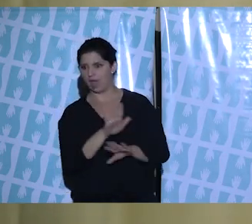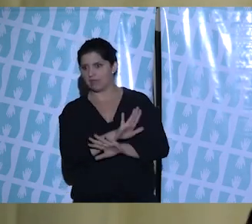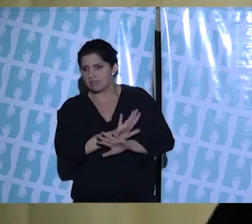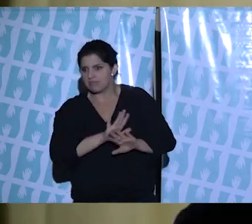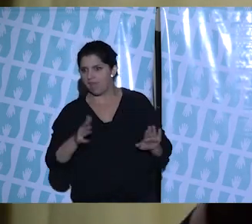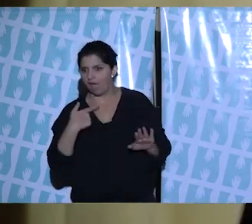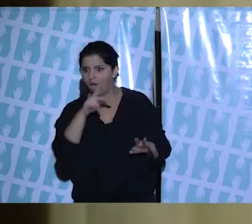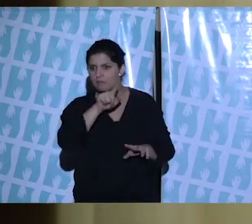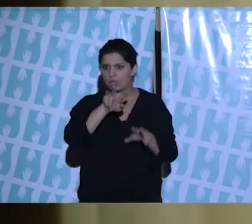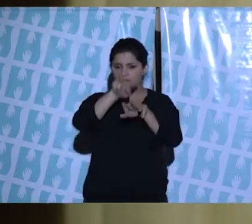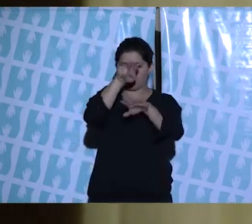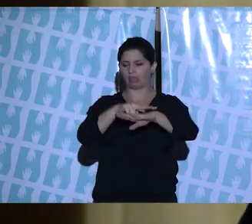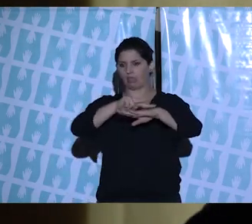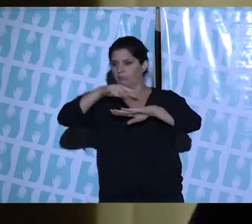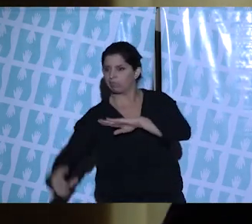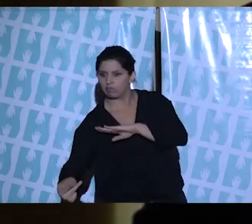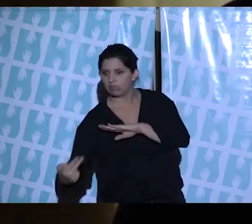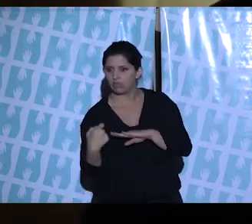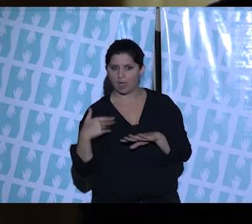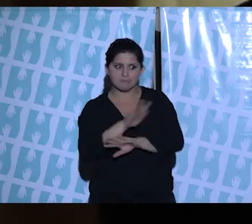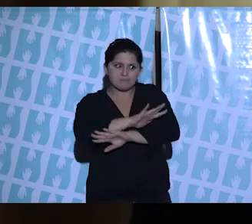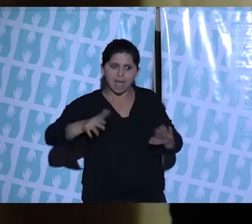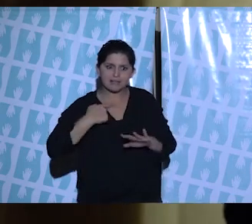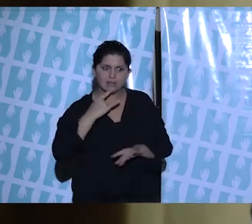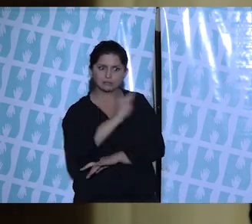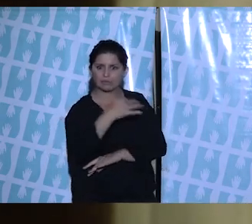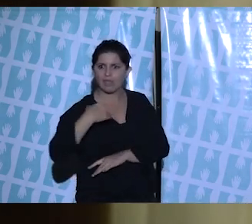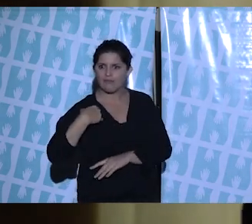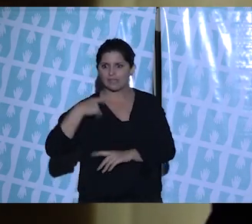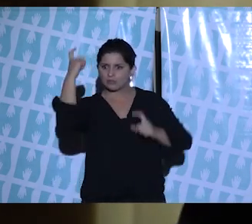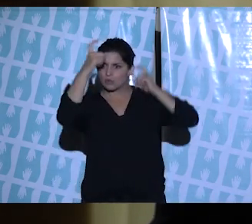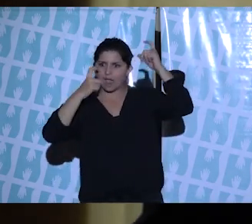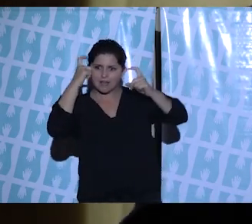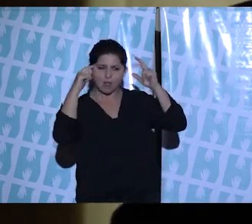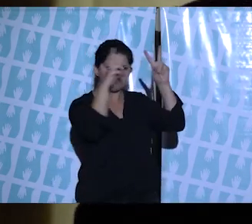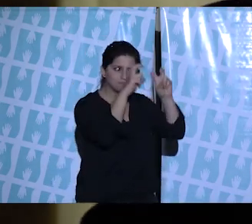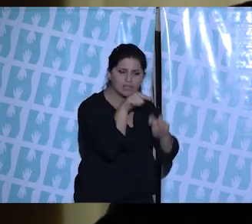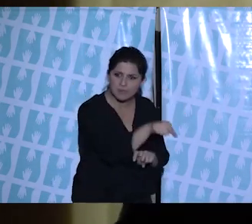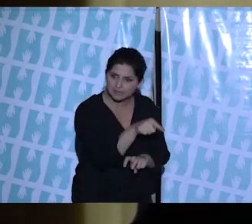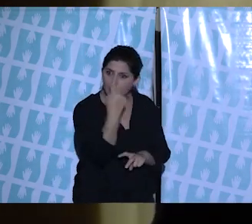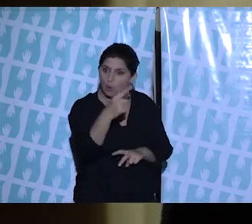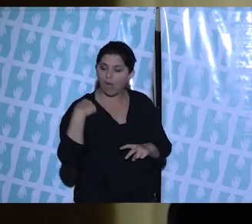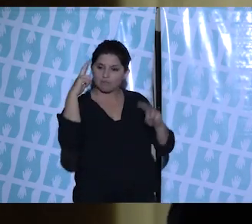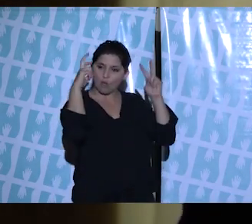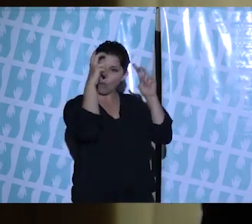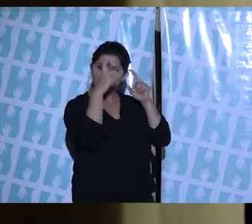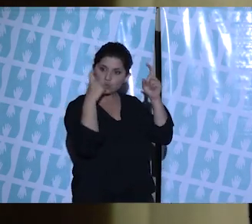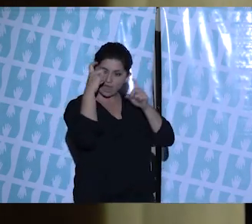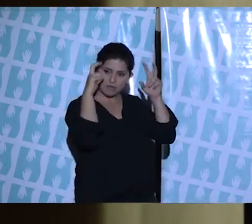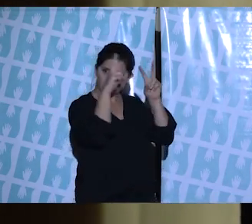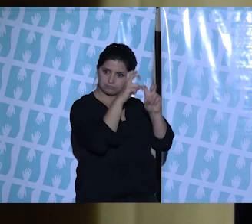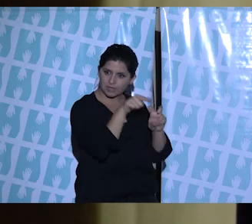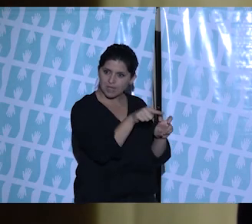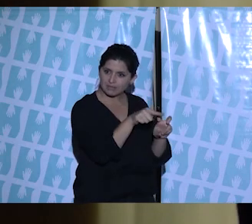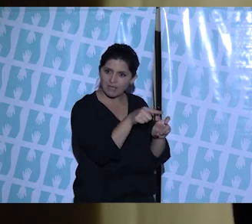harto de que te caigas de la cama, vamos a consultar a un laboratorio de sueño, y en el laboratorio de sueño le hacían